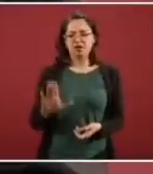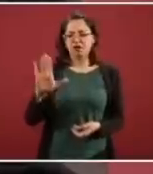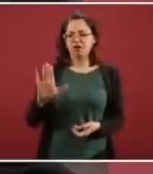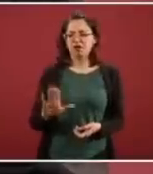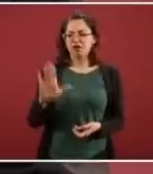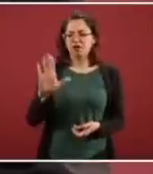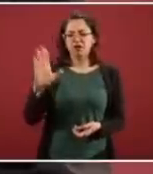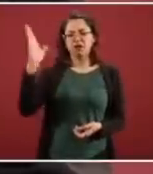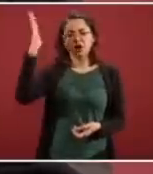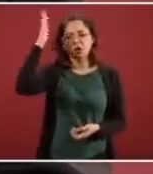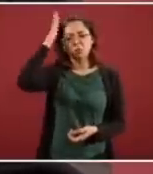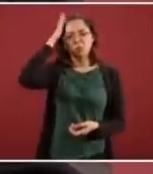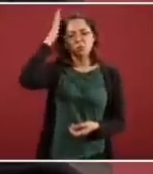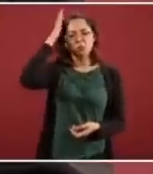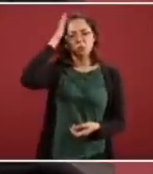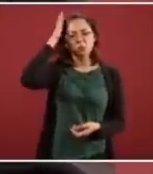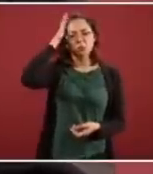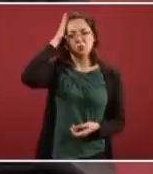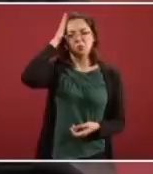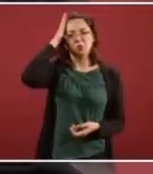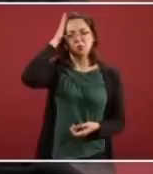de dirigente